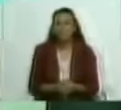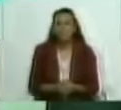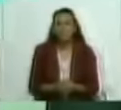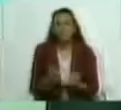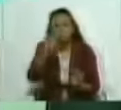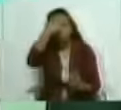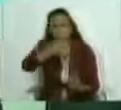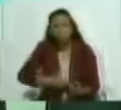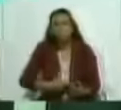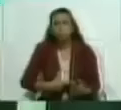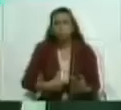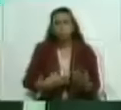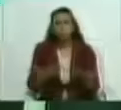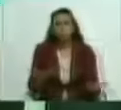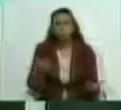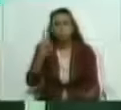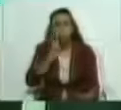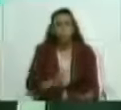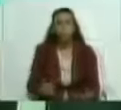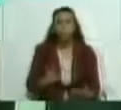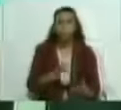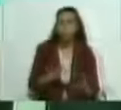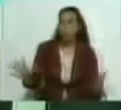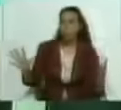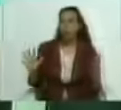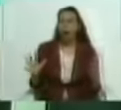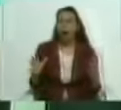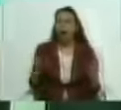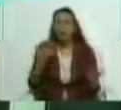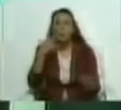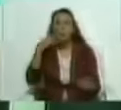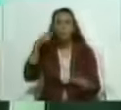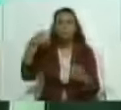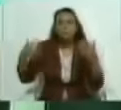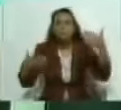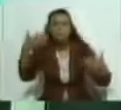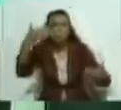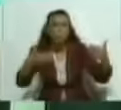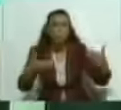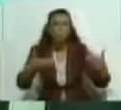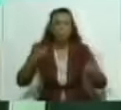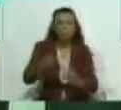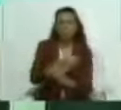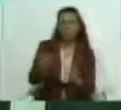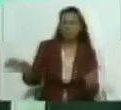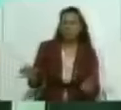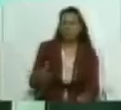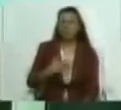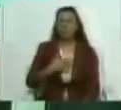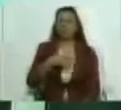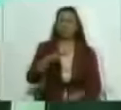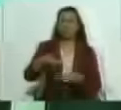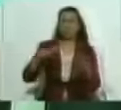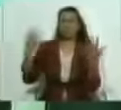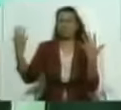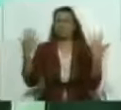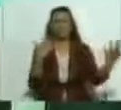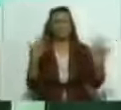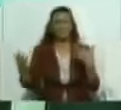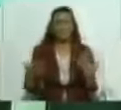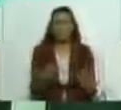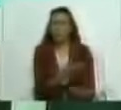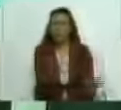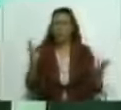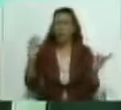Cuando vemos la andanada de adjetivaciones y descalificaciones y el zoológico en el cual